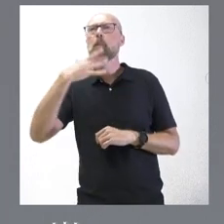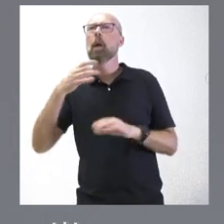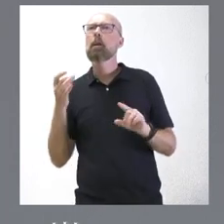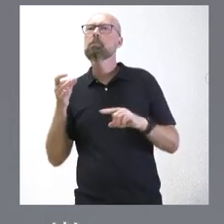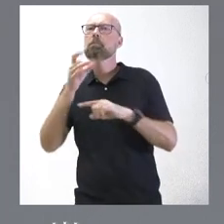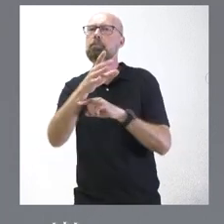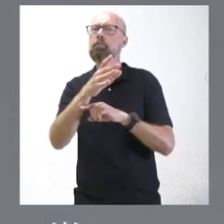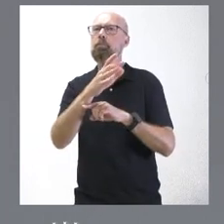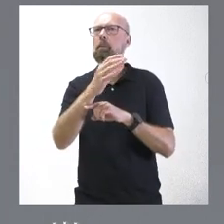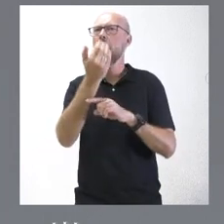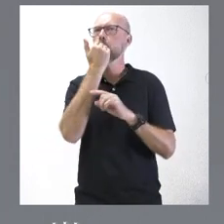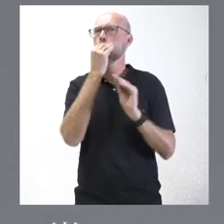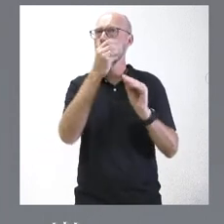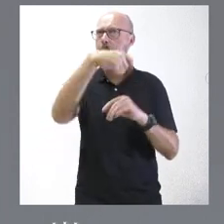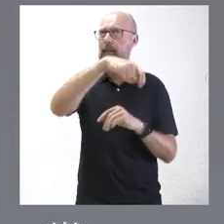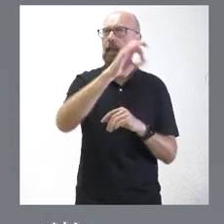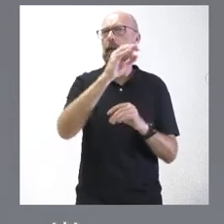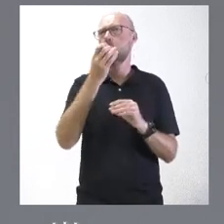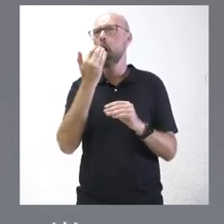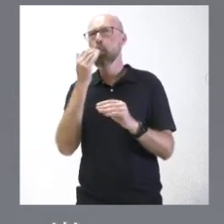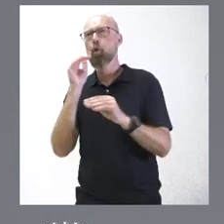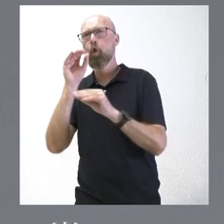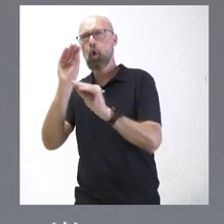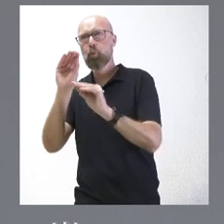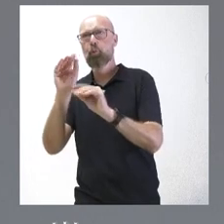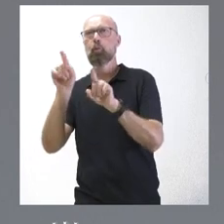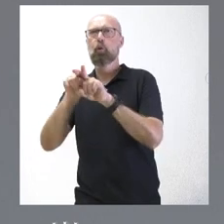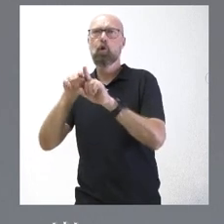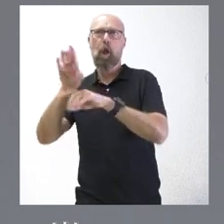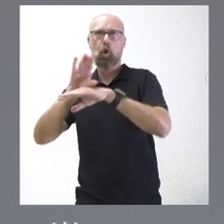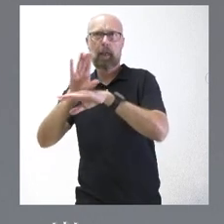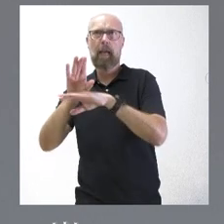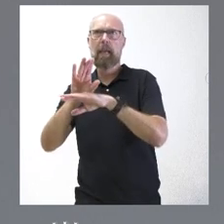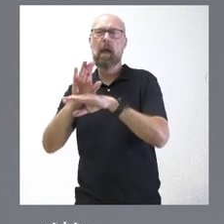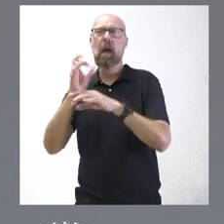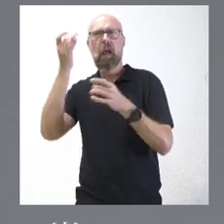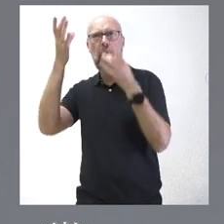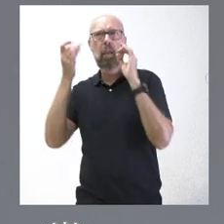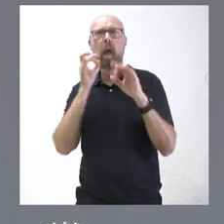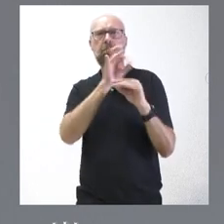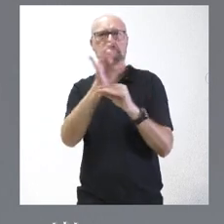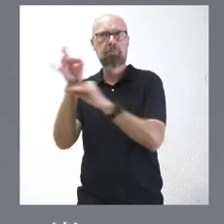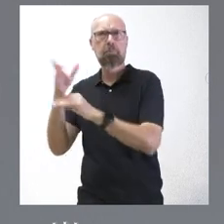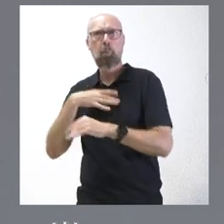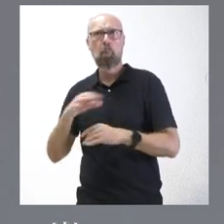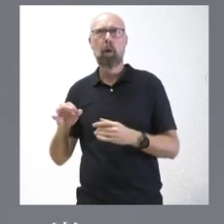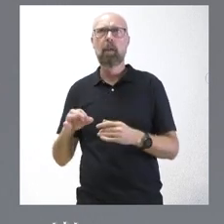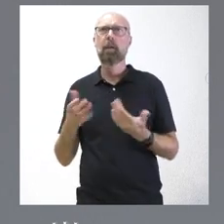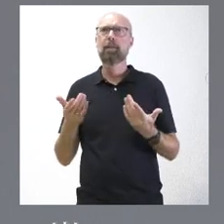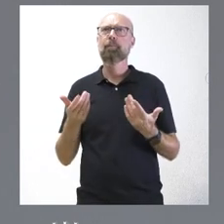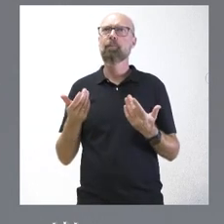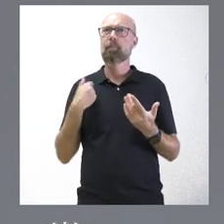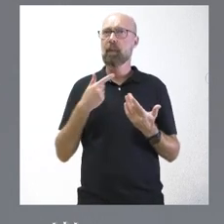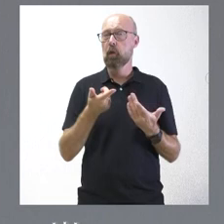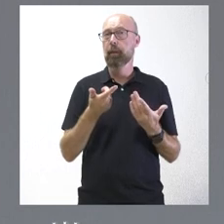como al buzón de la propia consejería sobre diferentes aspectos la elaboración de un texto y